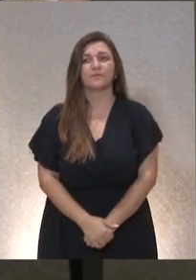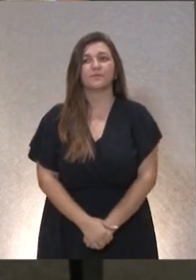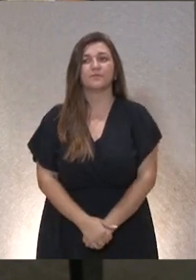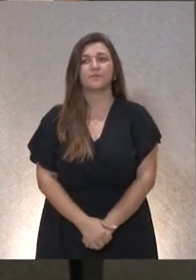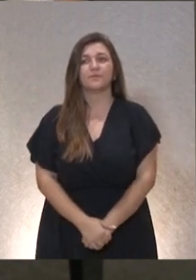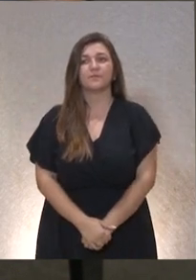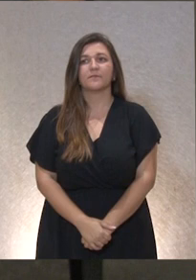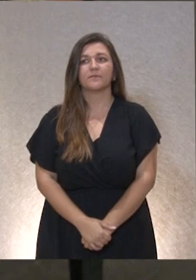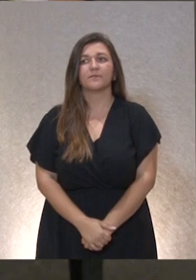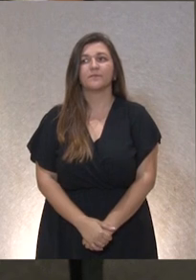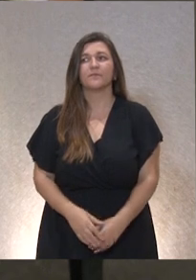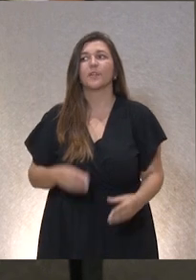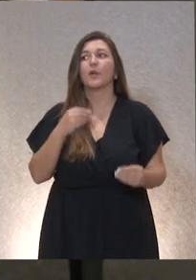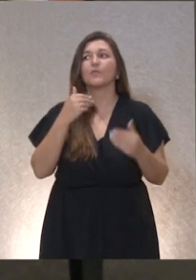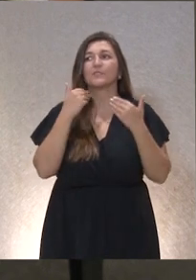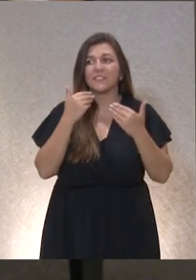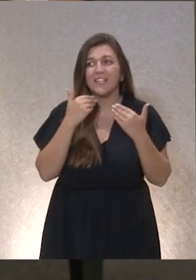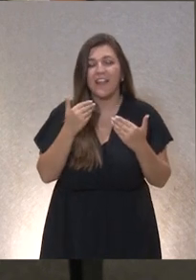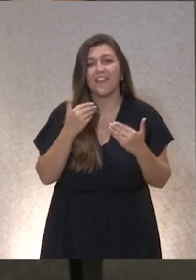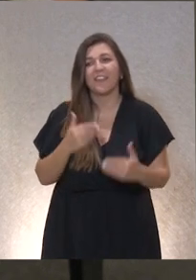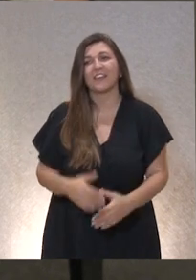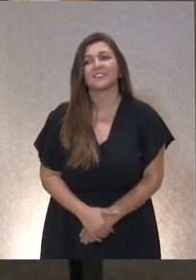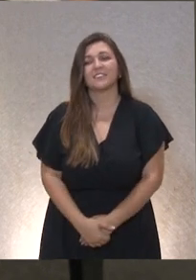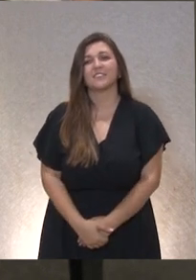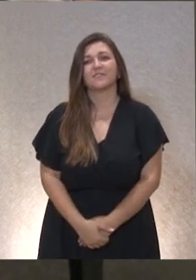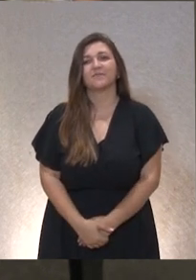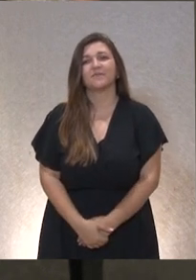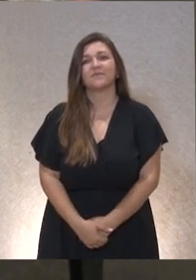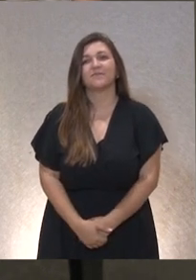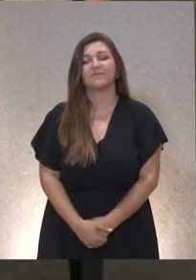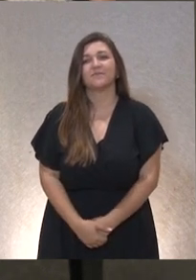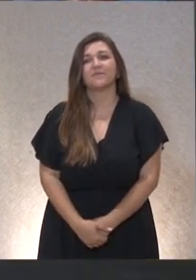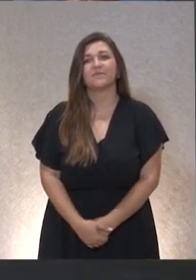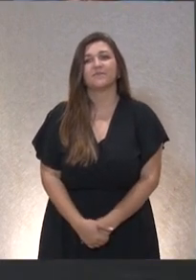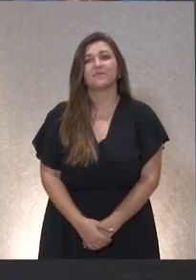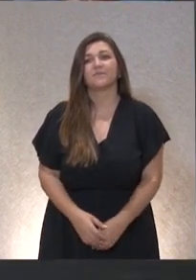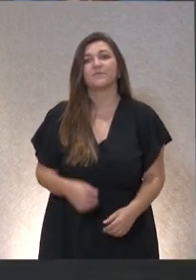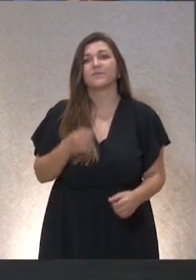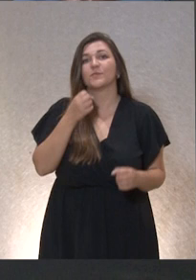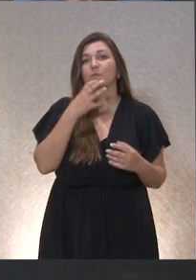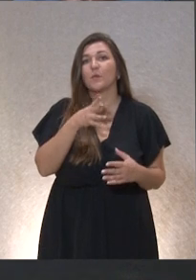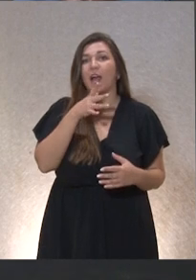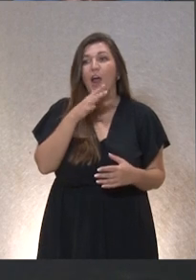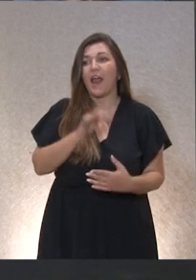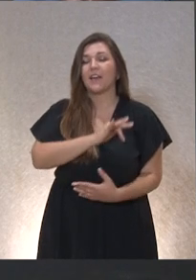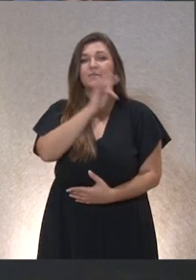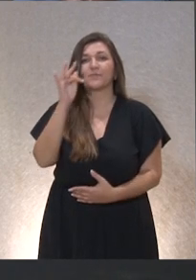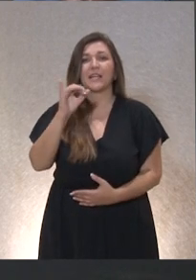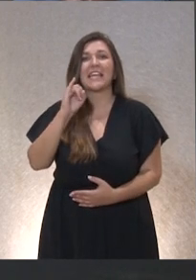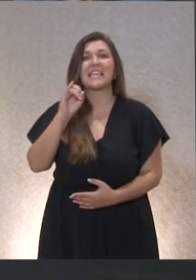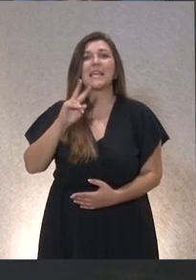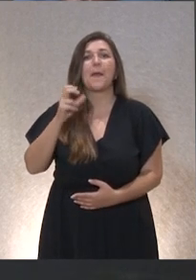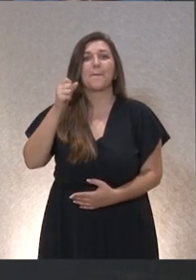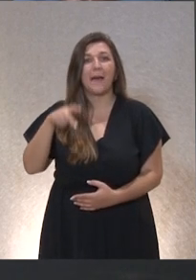bueno Muchas gracias soledad luego te haré la pregunta vale Bueno pues le voy a dar la palabra a Iván